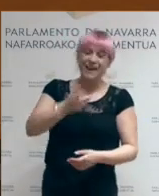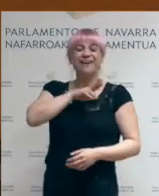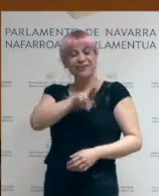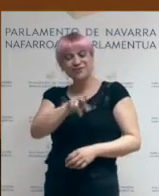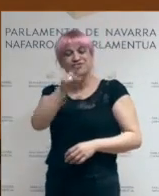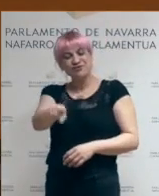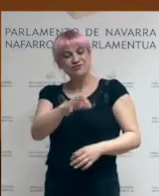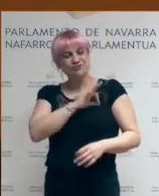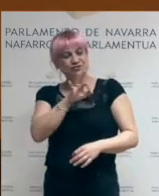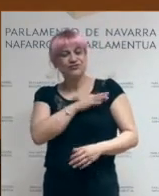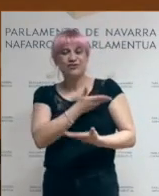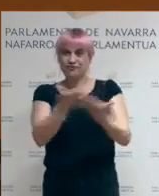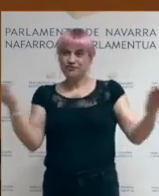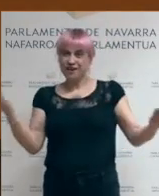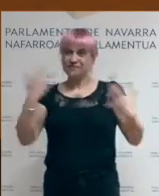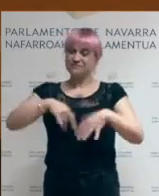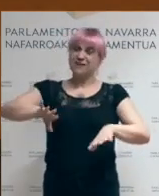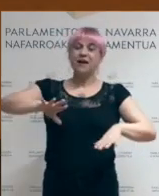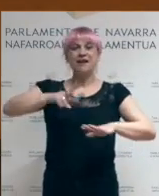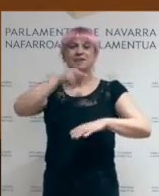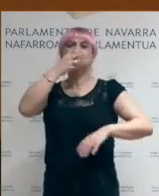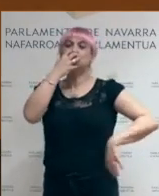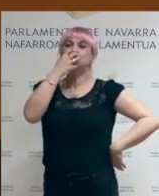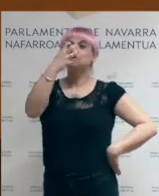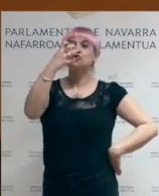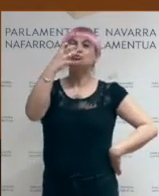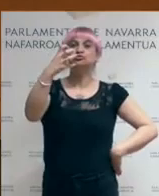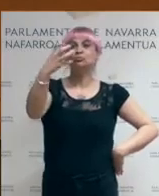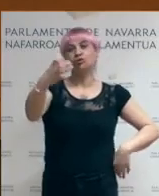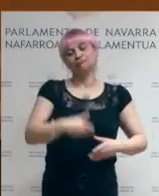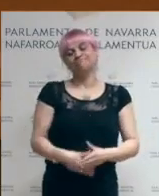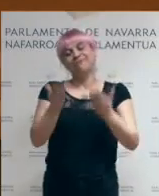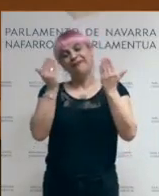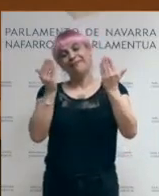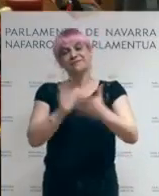señorías, en lenguaje coloquial, es tener mucho morro. Muchas gracias.